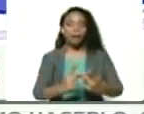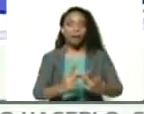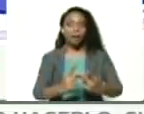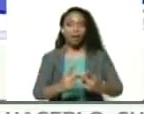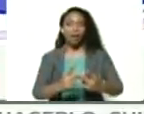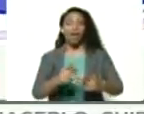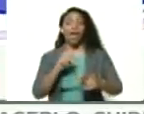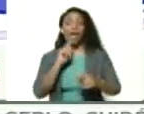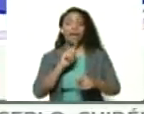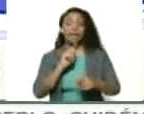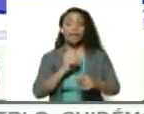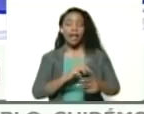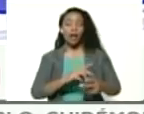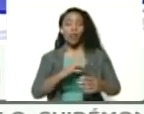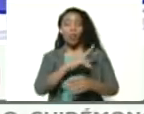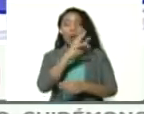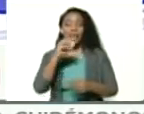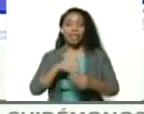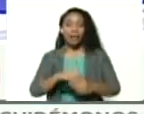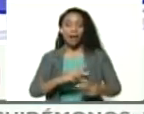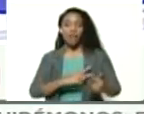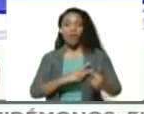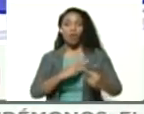una cuarentena voluntaria,